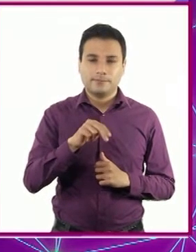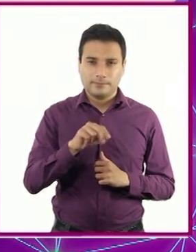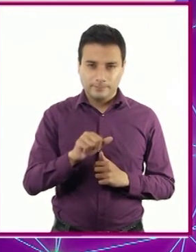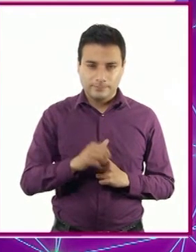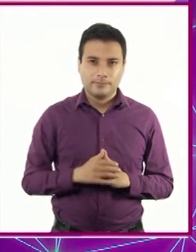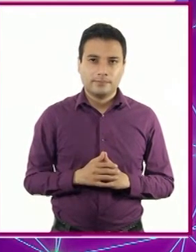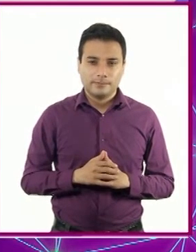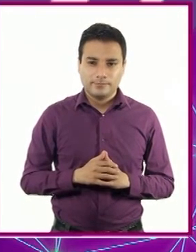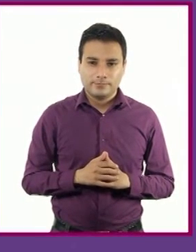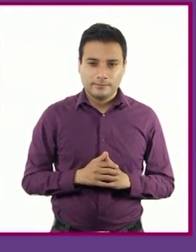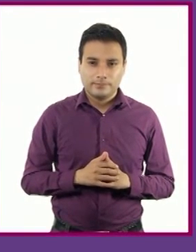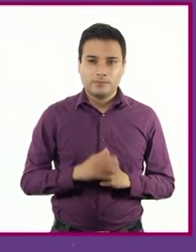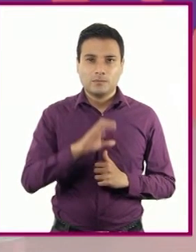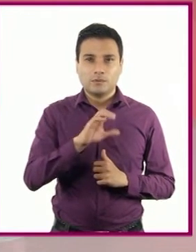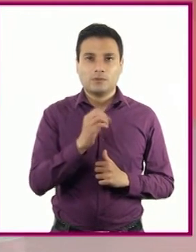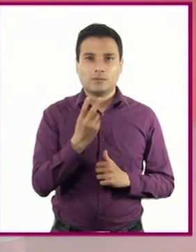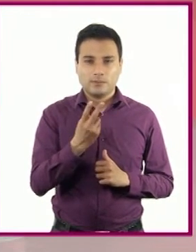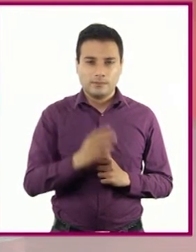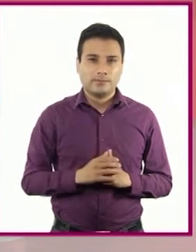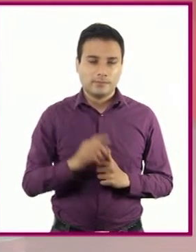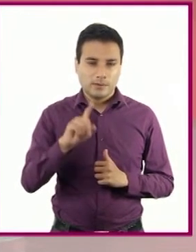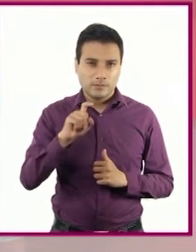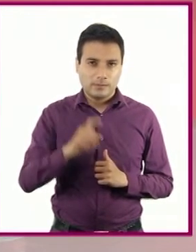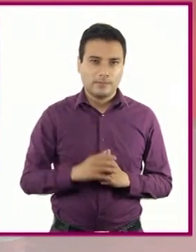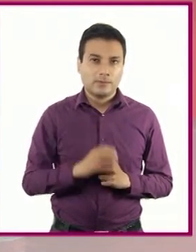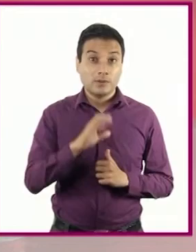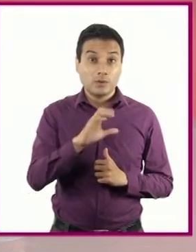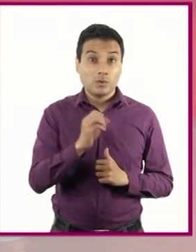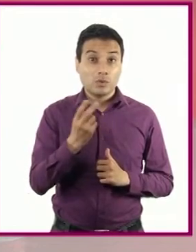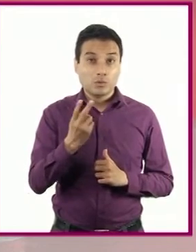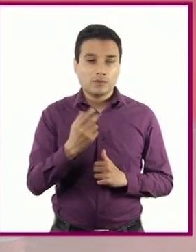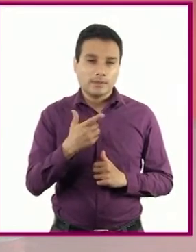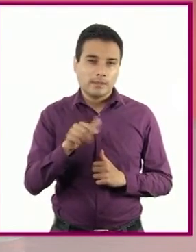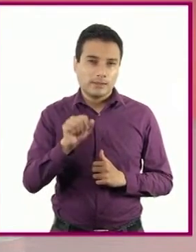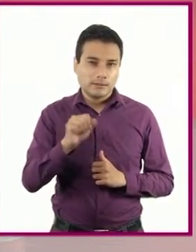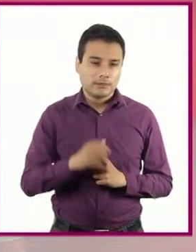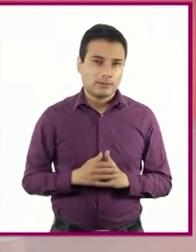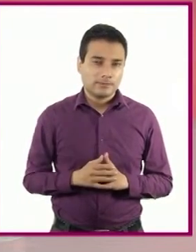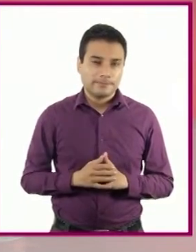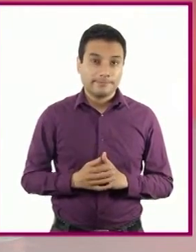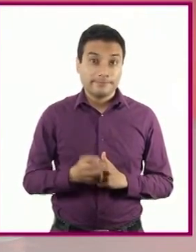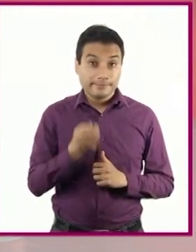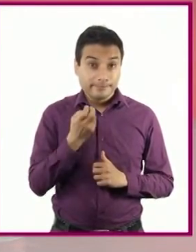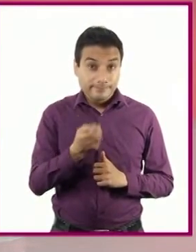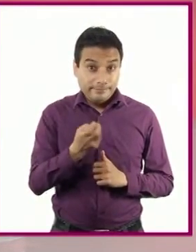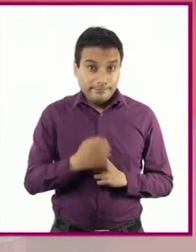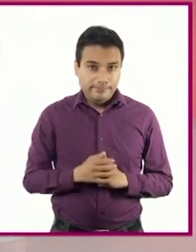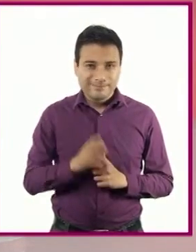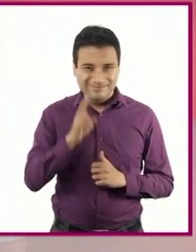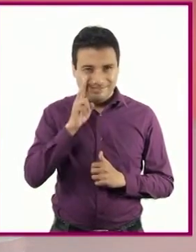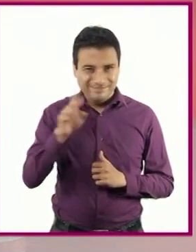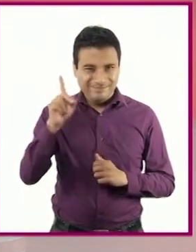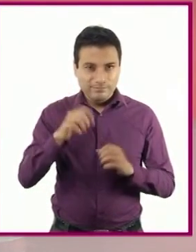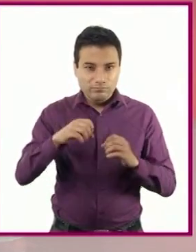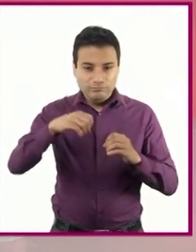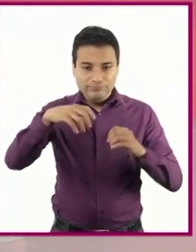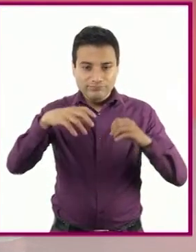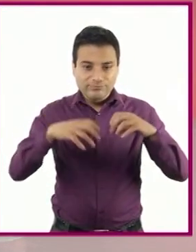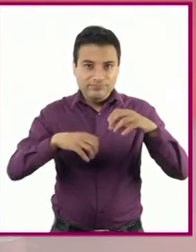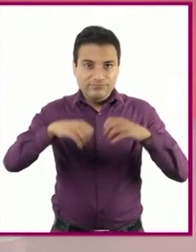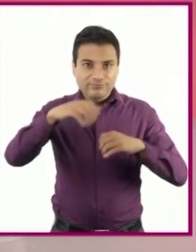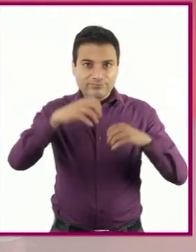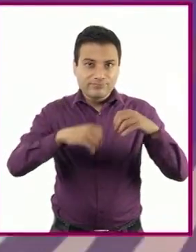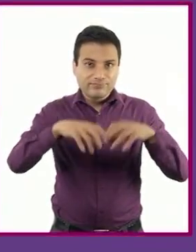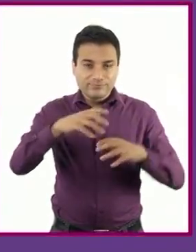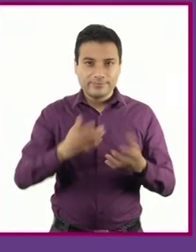de carbono y agua. El dióxido de carbono es un gas, por eso se observaron burbujas cuando se llevó a cabo